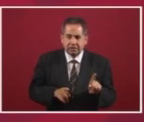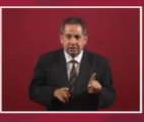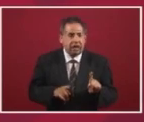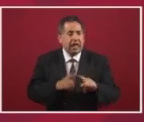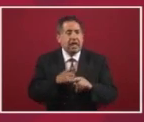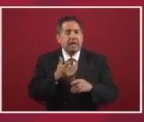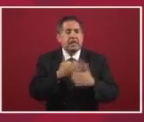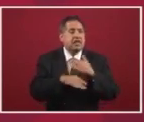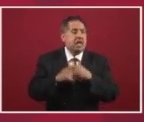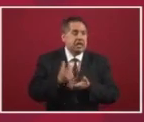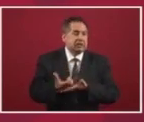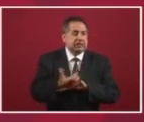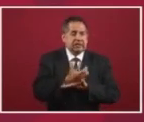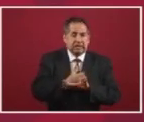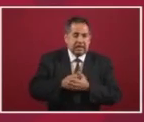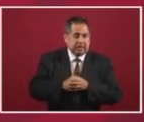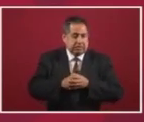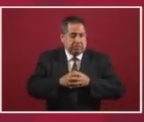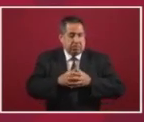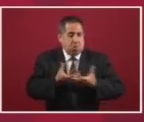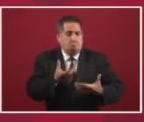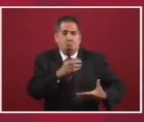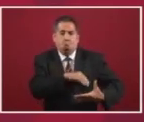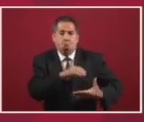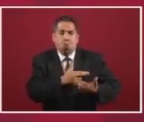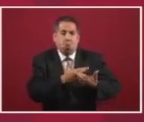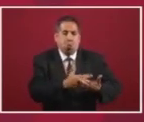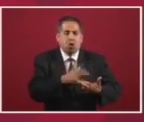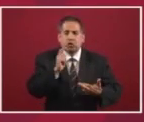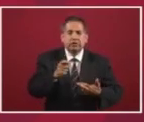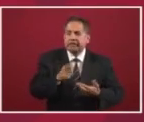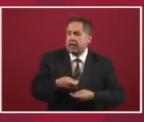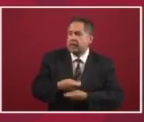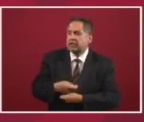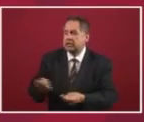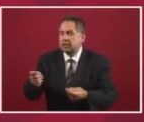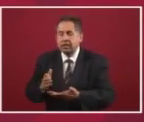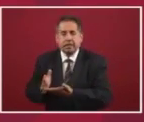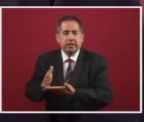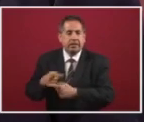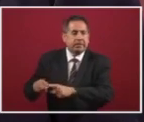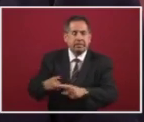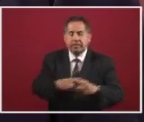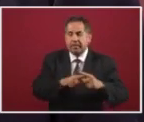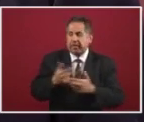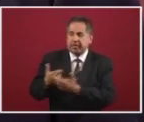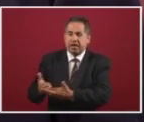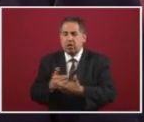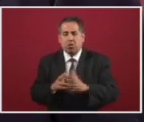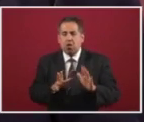acumulación de dinero, no necesariamente distribución de dinero.